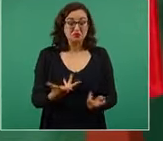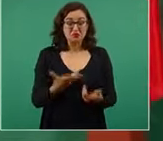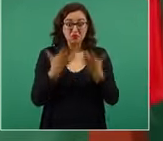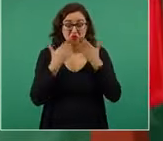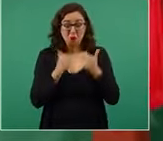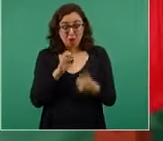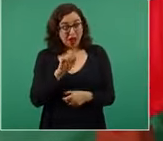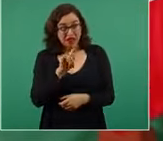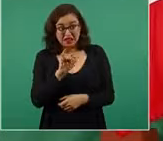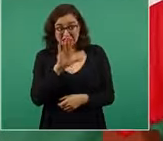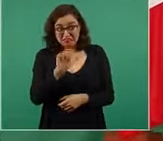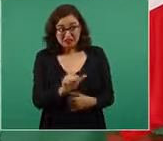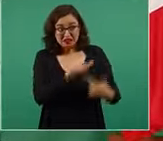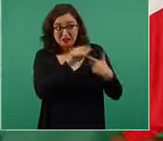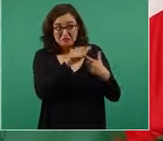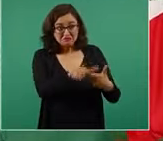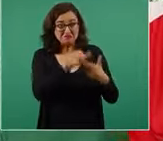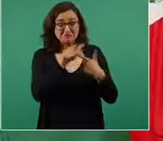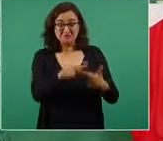ética,